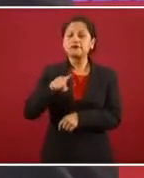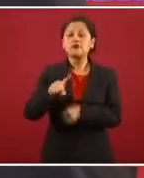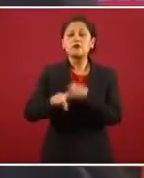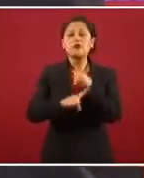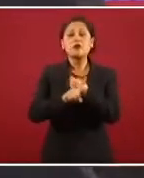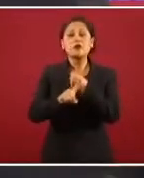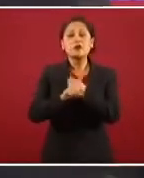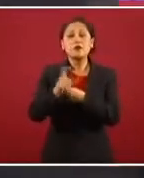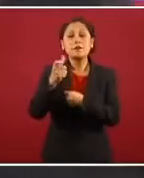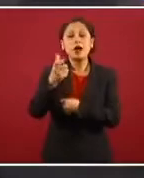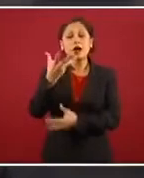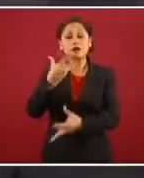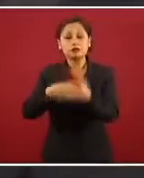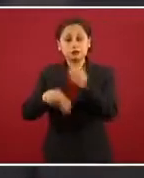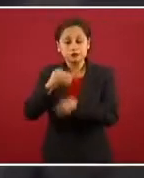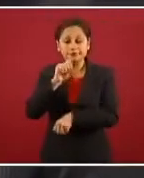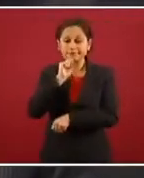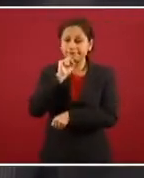es